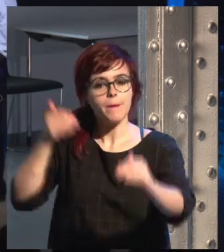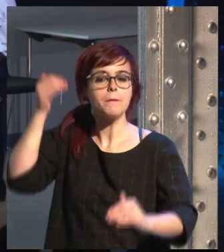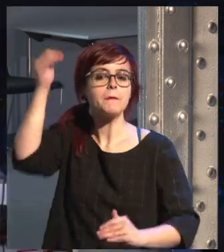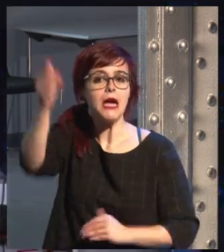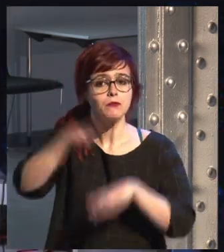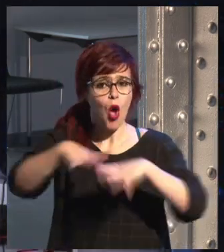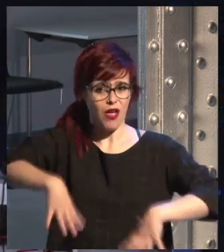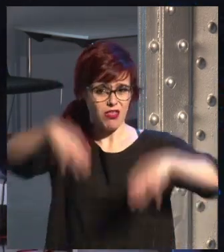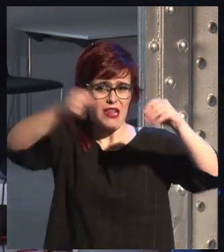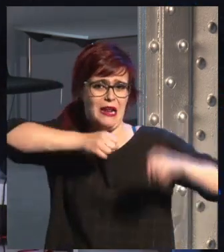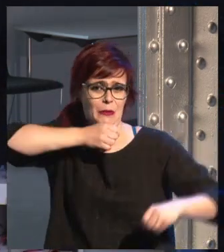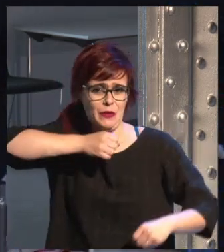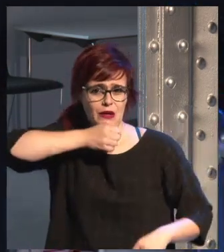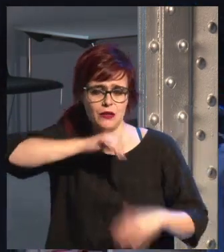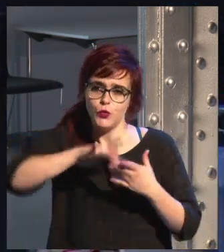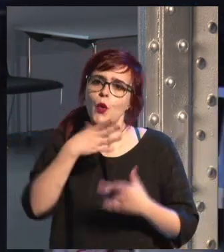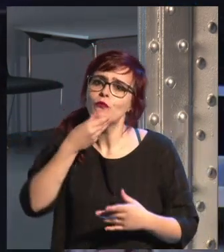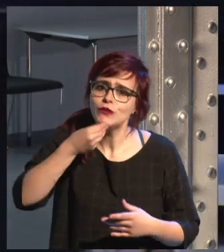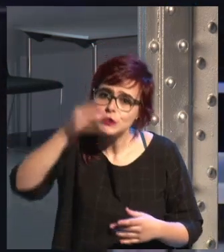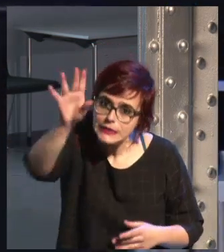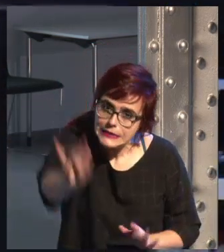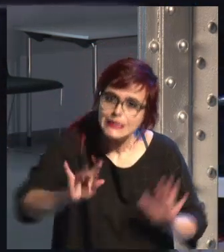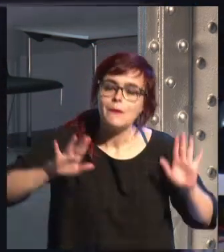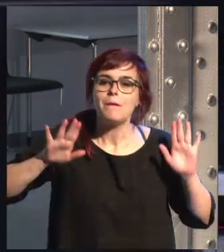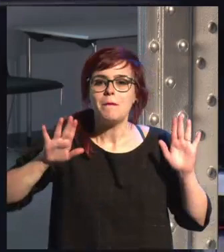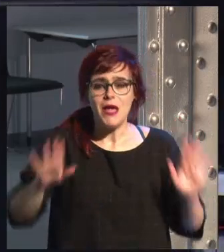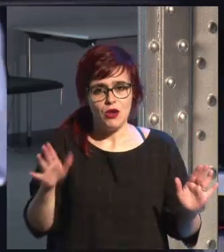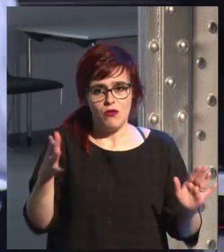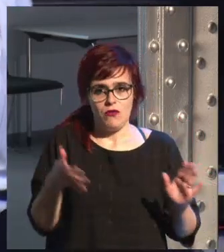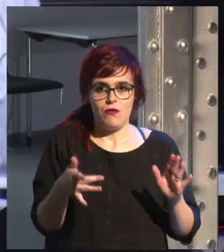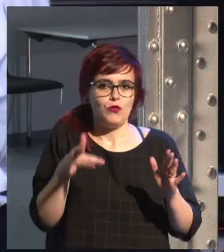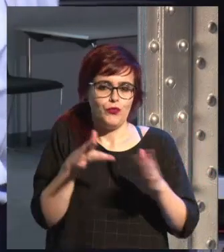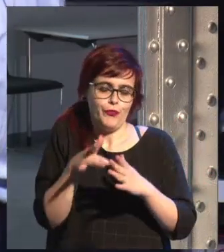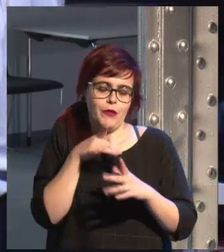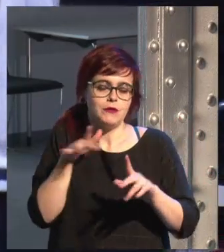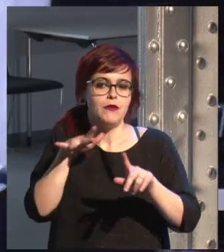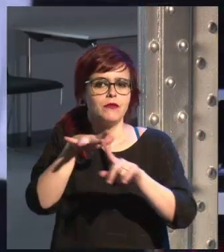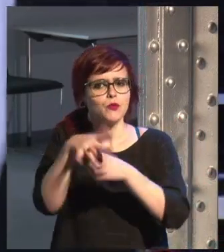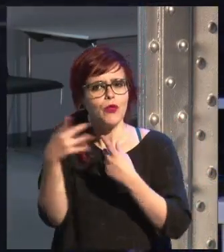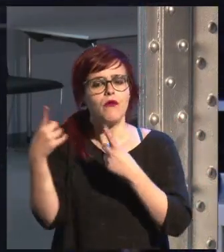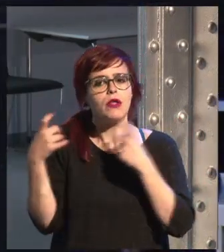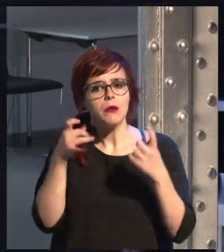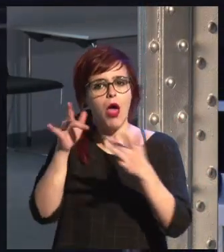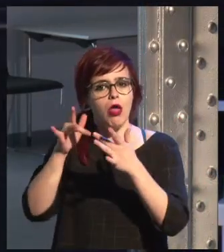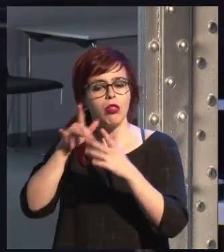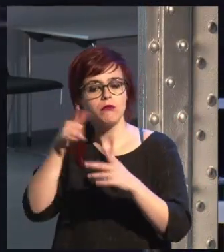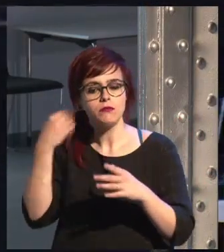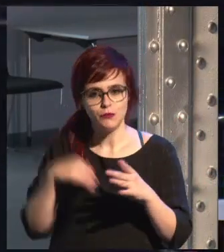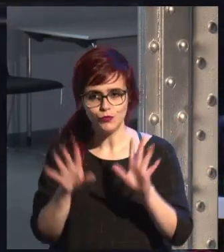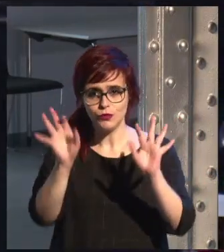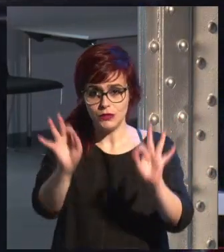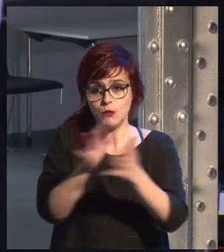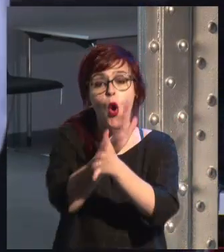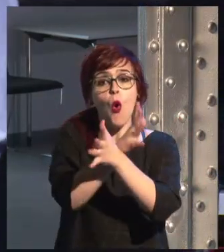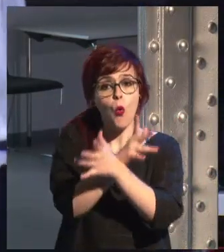la Catedral Vieja era muy bonito, pero realmente estaba carente de interacción. Entonces ya el año pasado desarrollamos